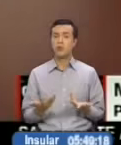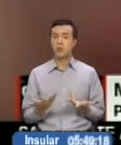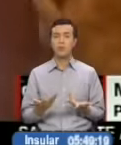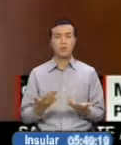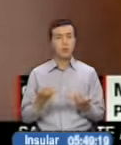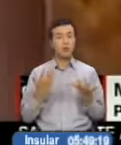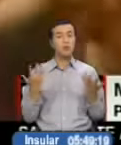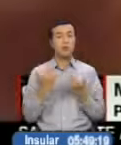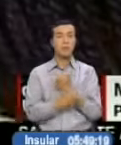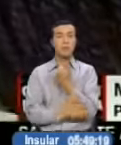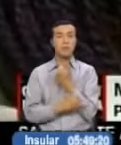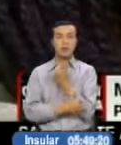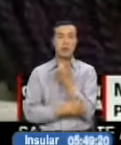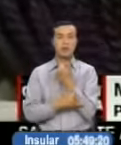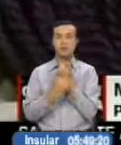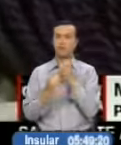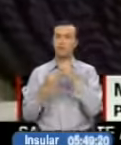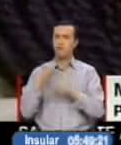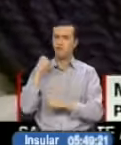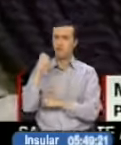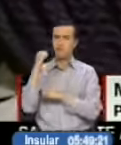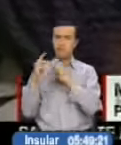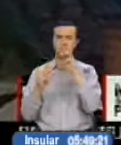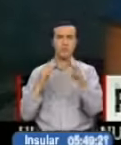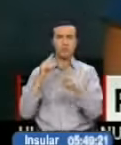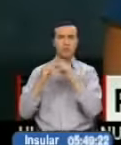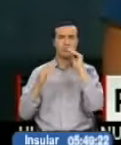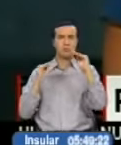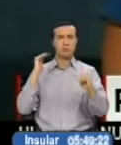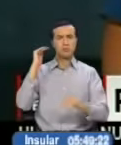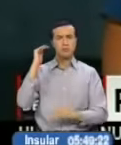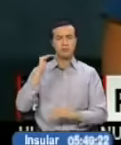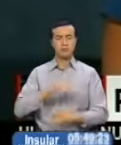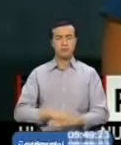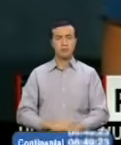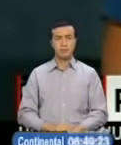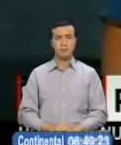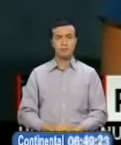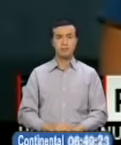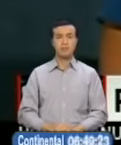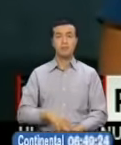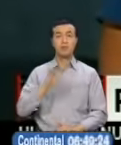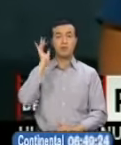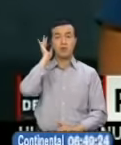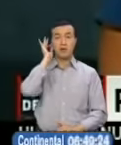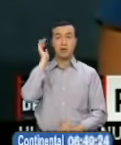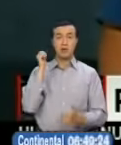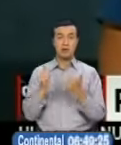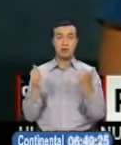el país más poderoso del mundo. Y por Hillary Clinton, mis